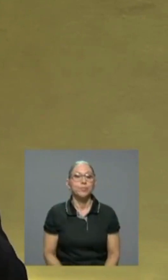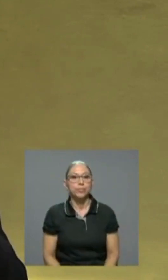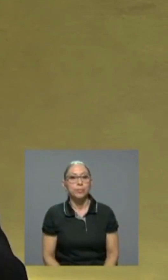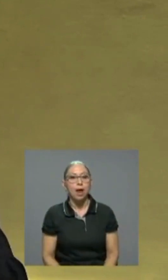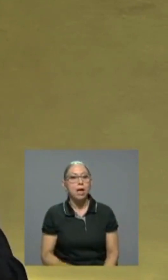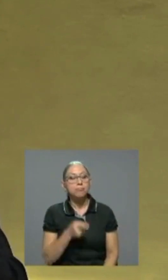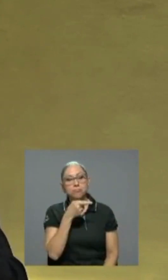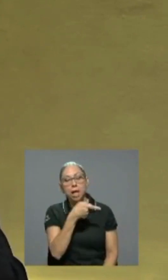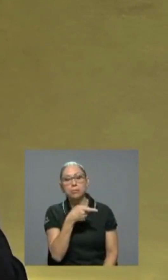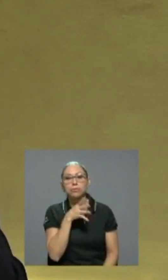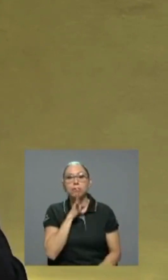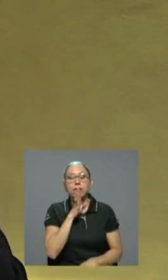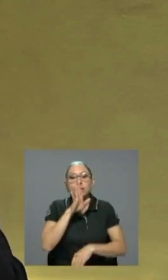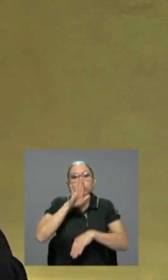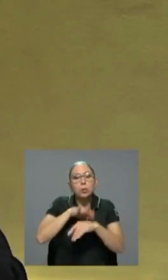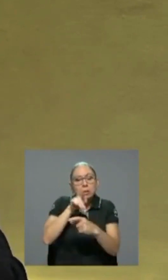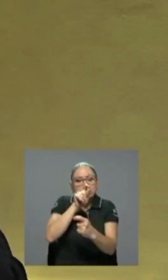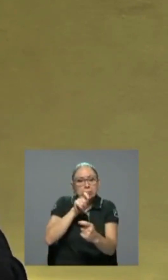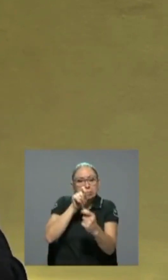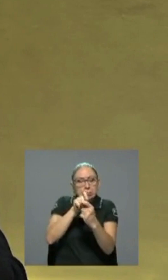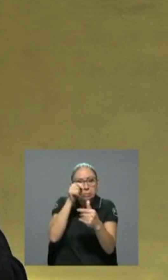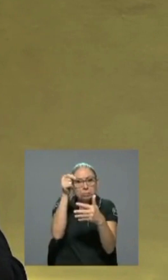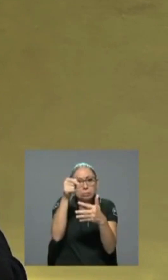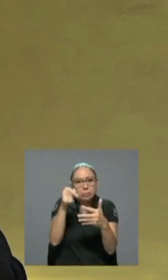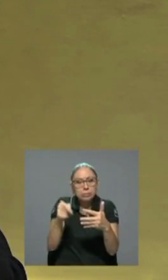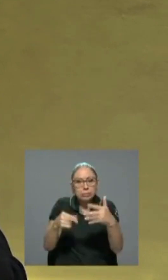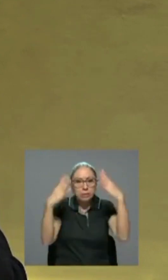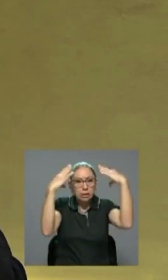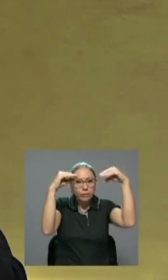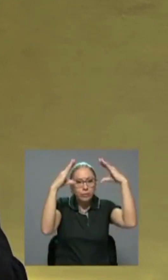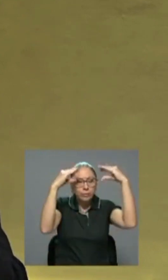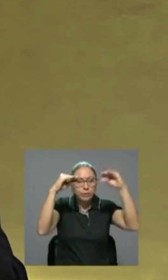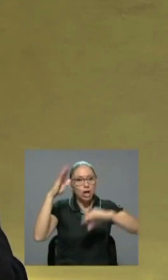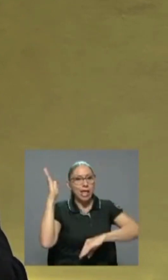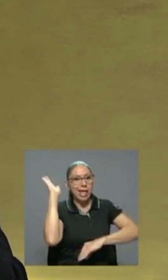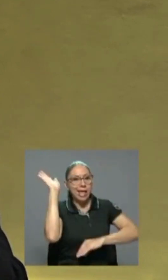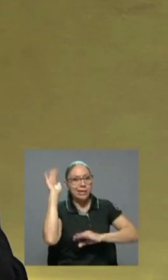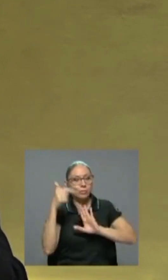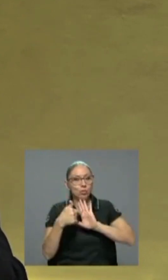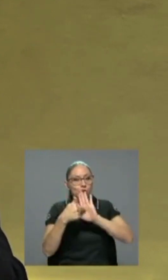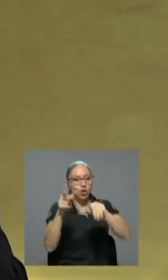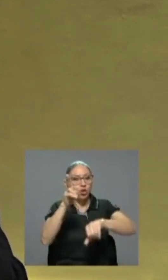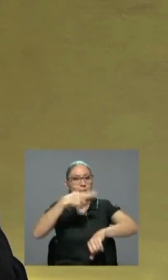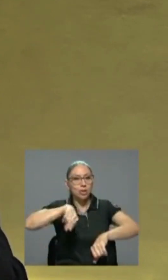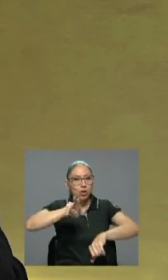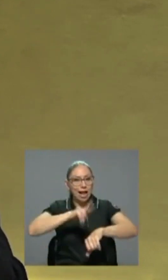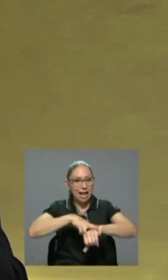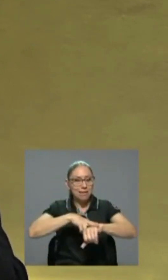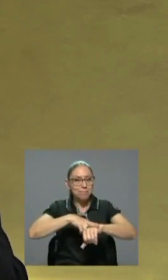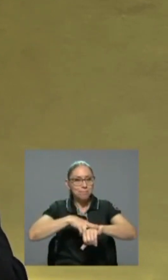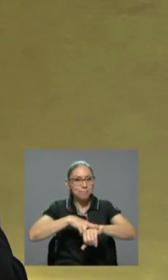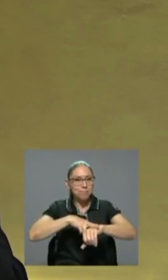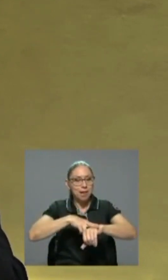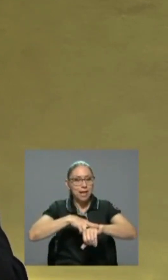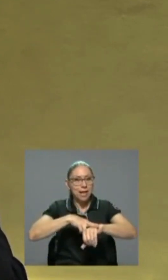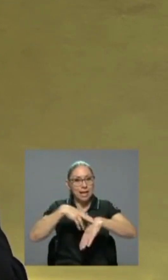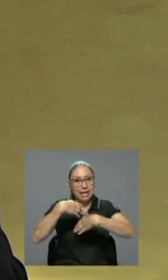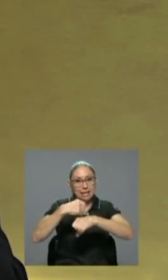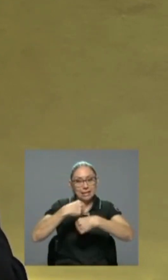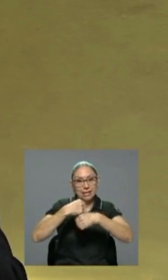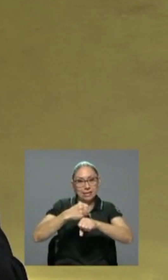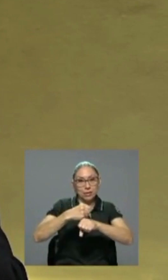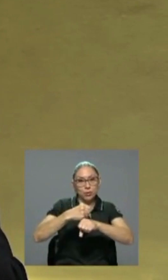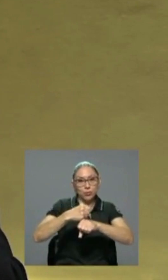quien nos está dando detalles de la exposición nacional que tuvo lugar